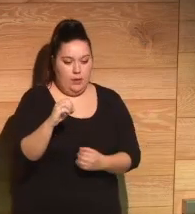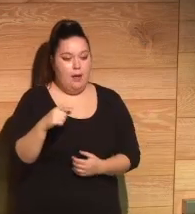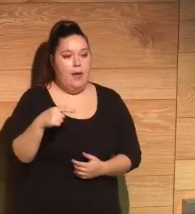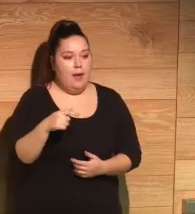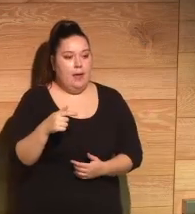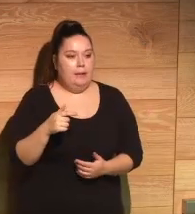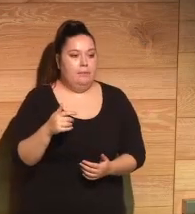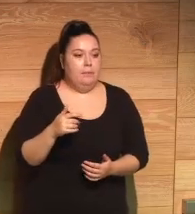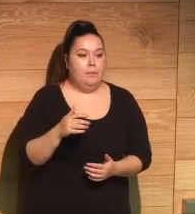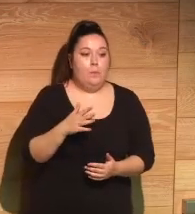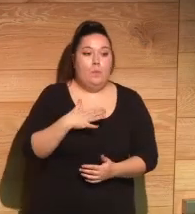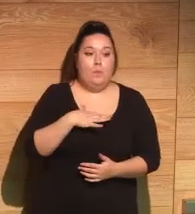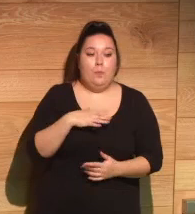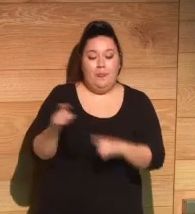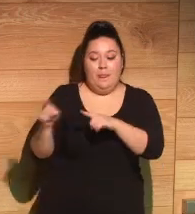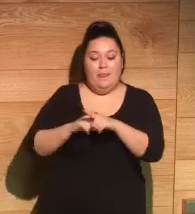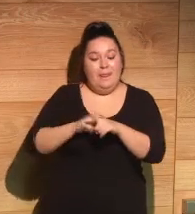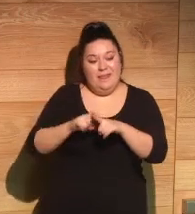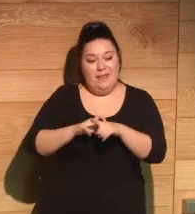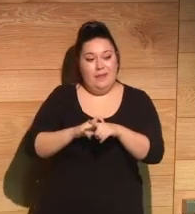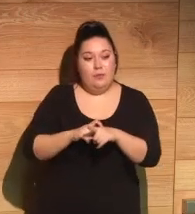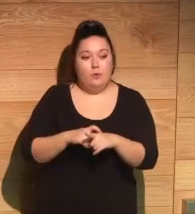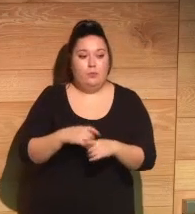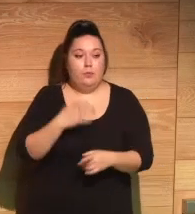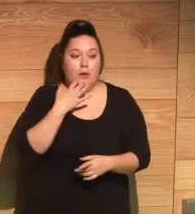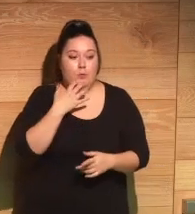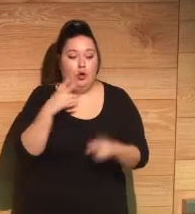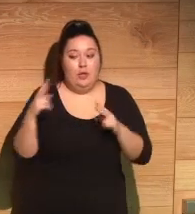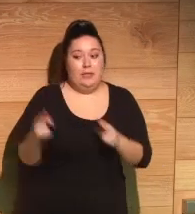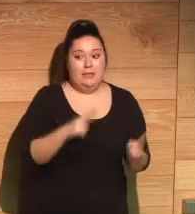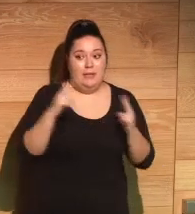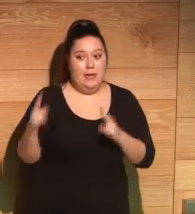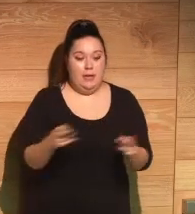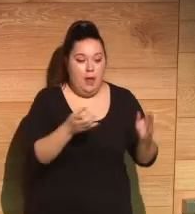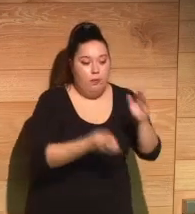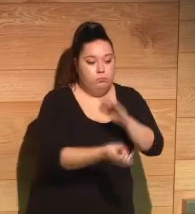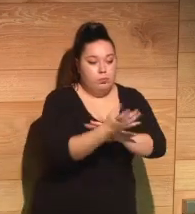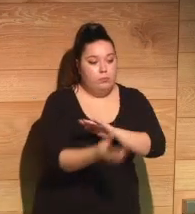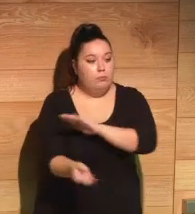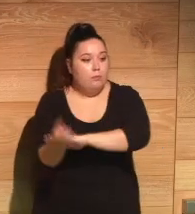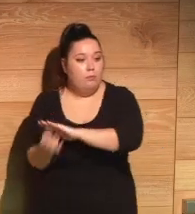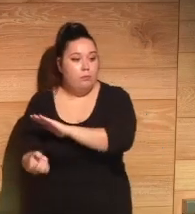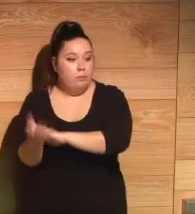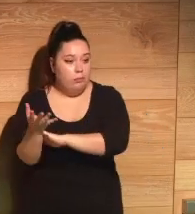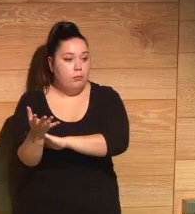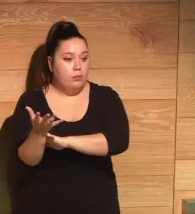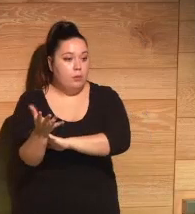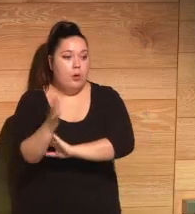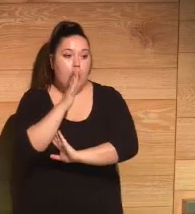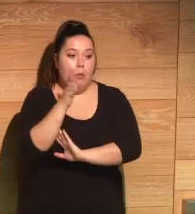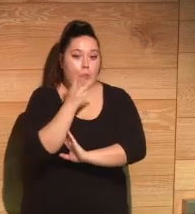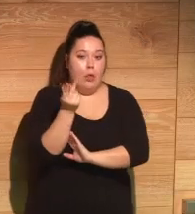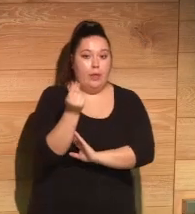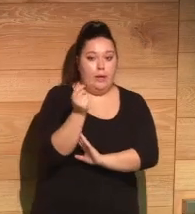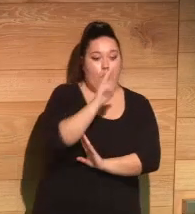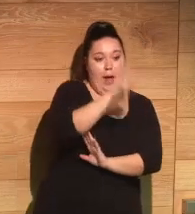determinados géneros como pueden ser los audiovisuales, ¿no? Es decir, hay que ver toda la cantidad de series españolas que han ido surgiendo en los últimos años a raíz de la entrada de capitales